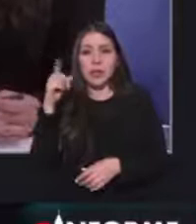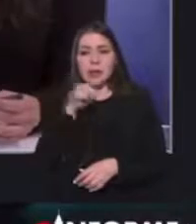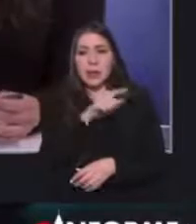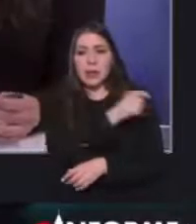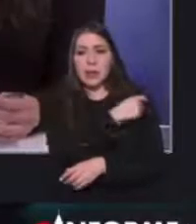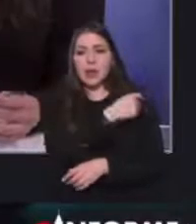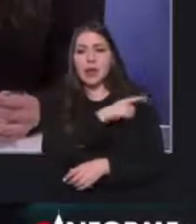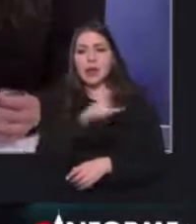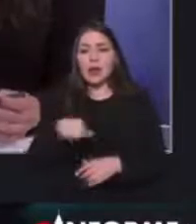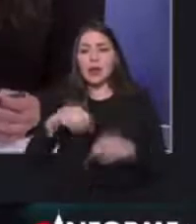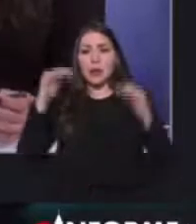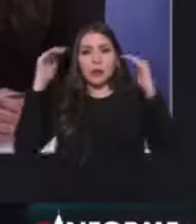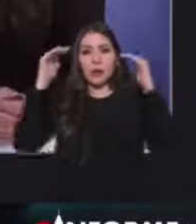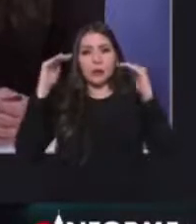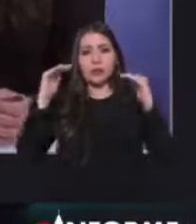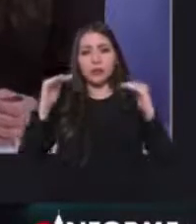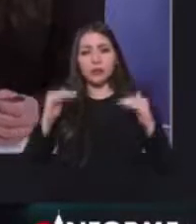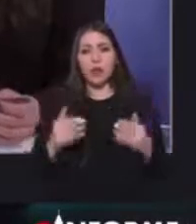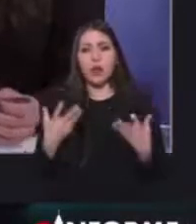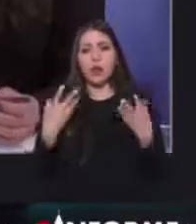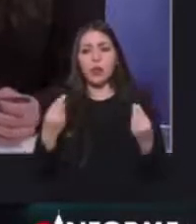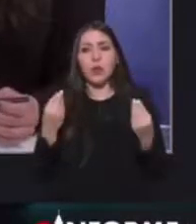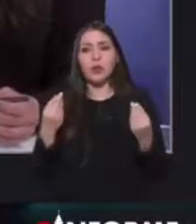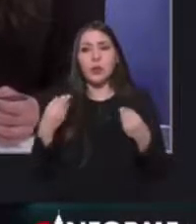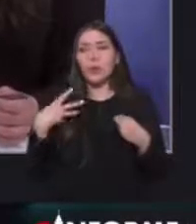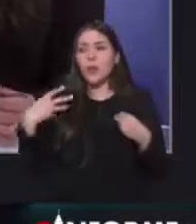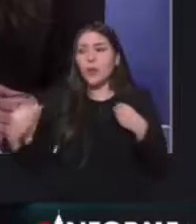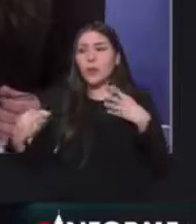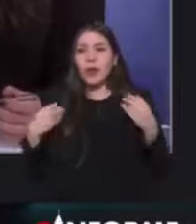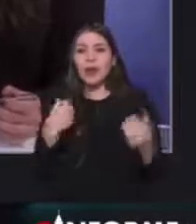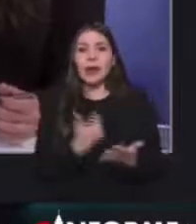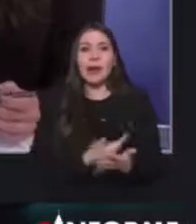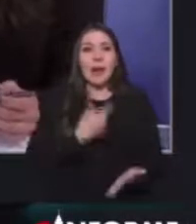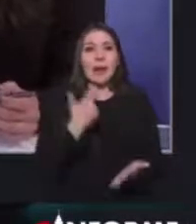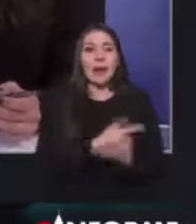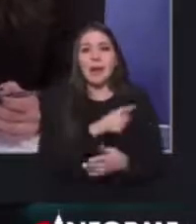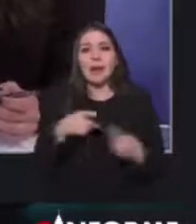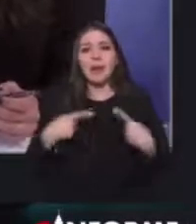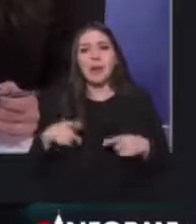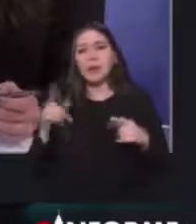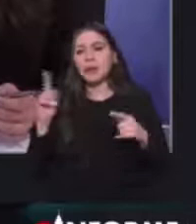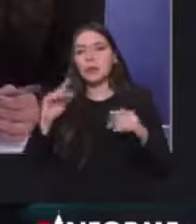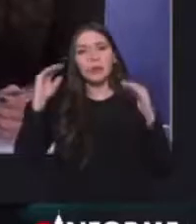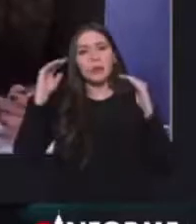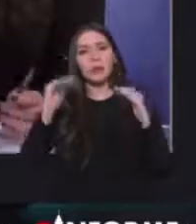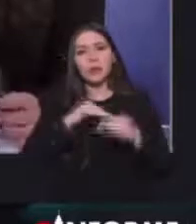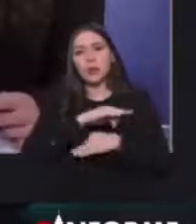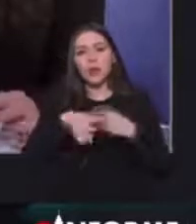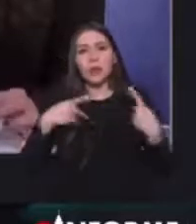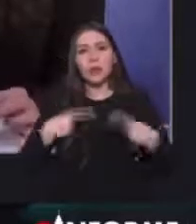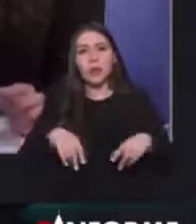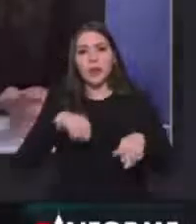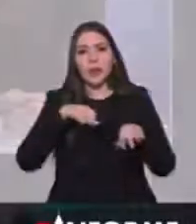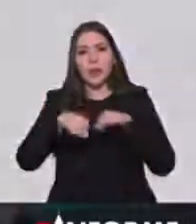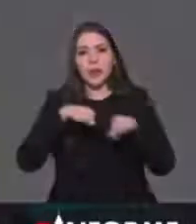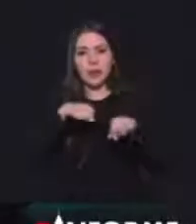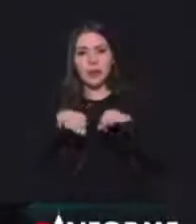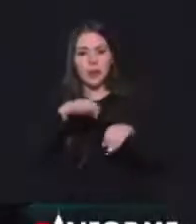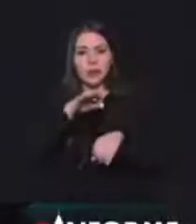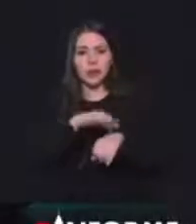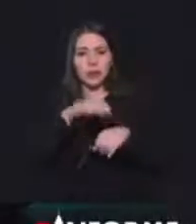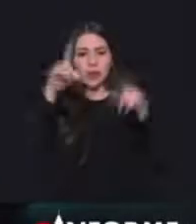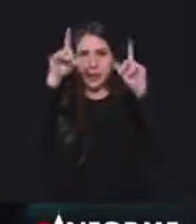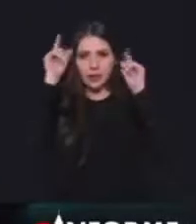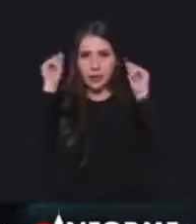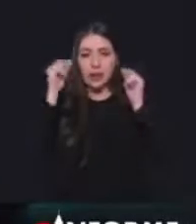fantásticamente, ¿no? El número de casos, el número de contagios, la gravedad de los casos en todo el personal que se fue vacunando. Ahorita ya